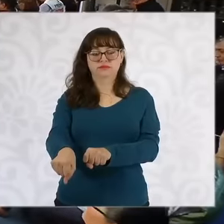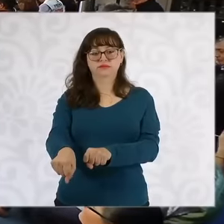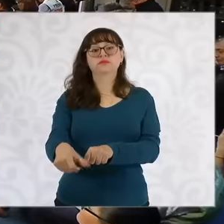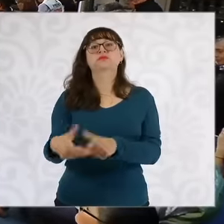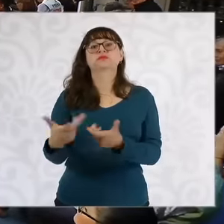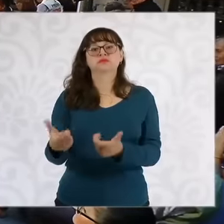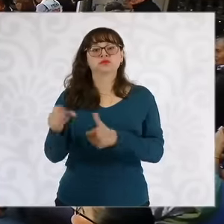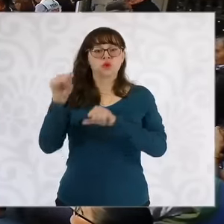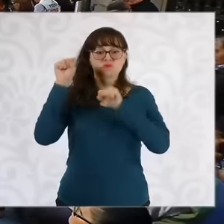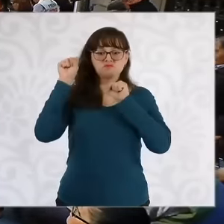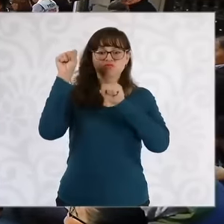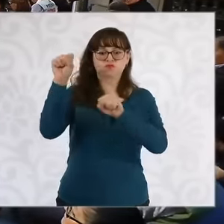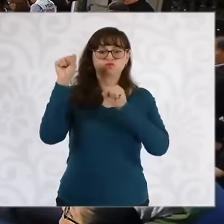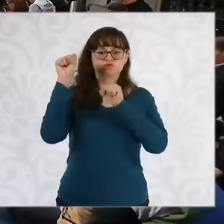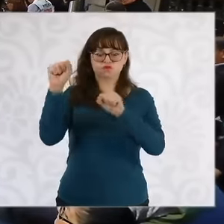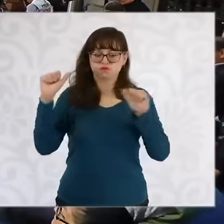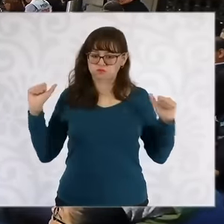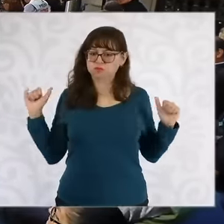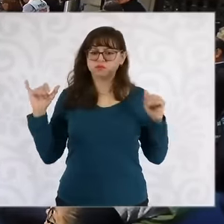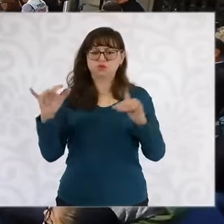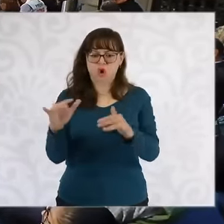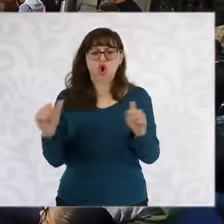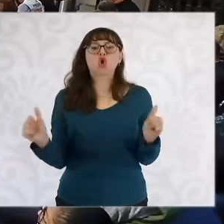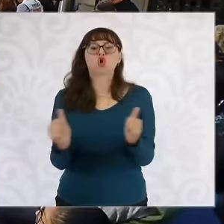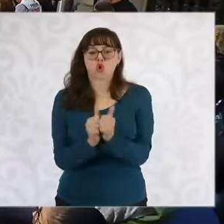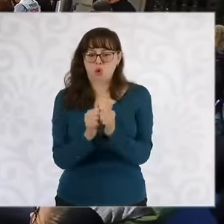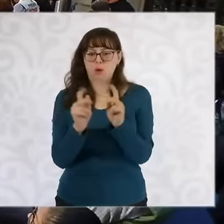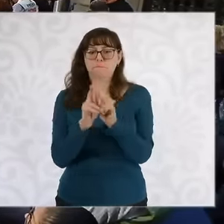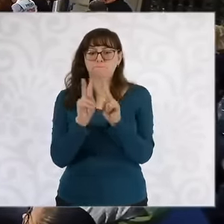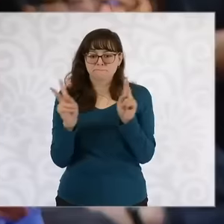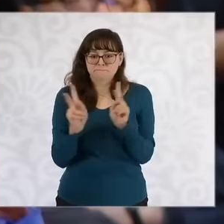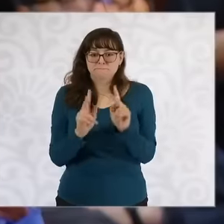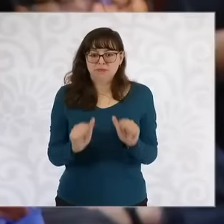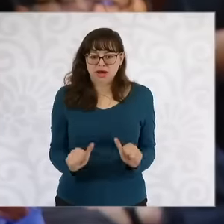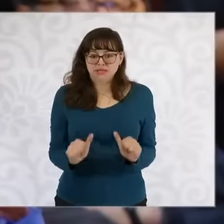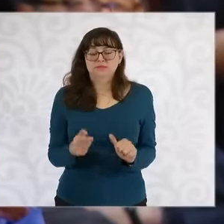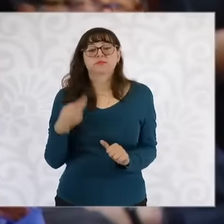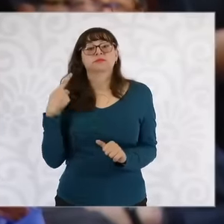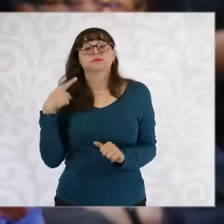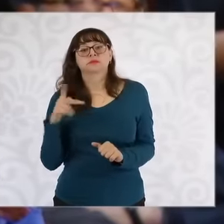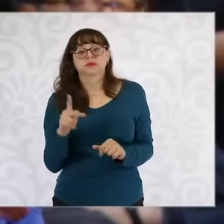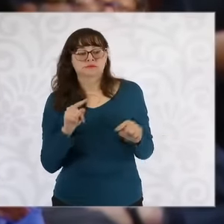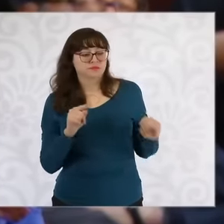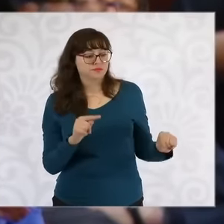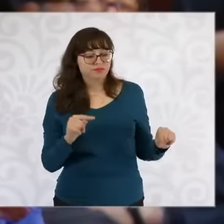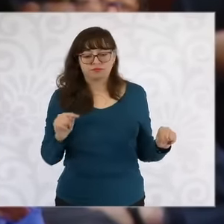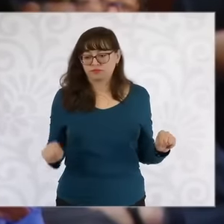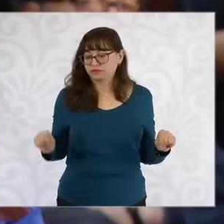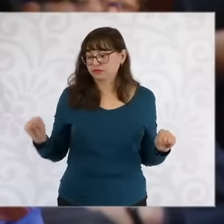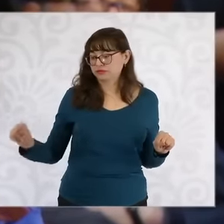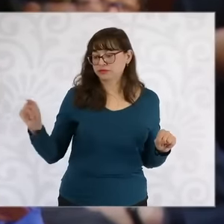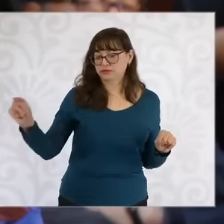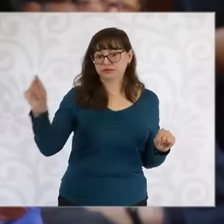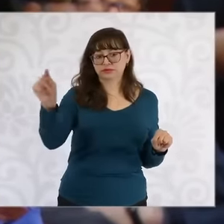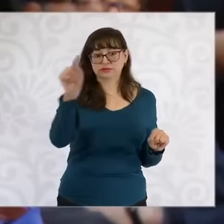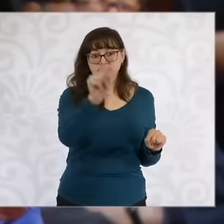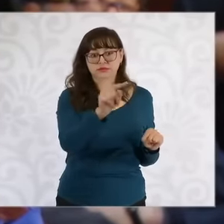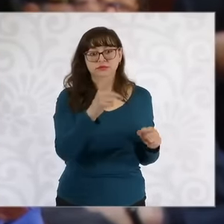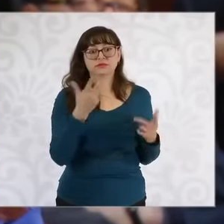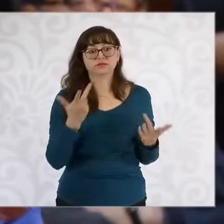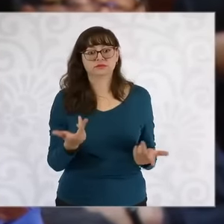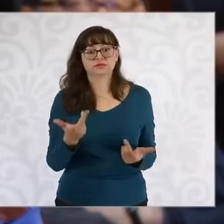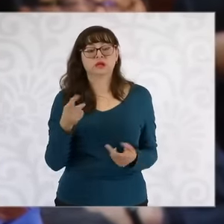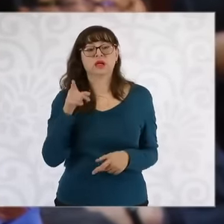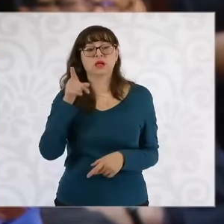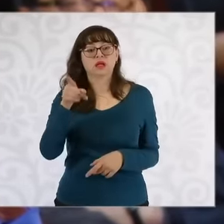en protestas masivas, pacíficas y simultáneas en los principales accesos a la capital